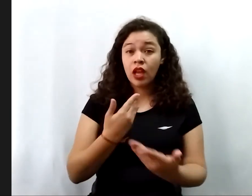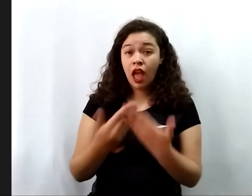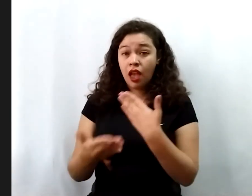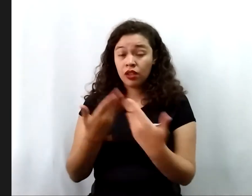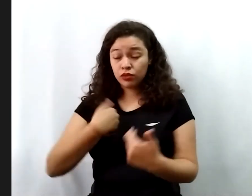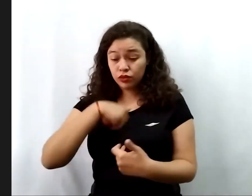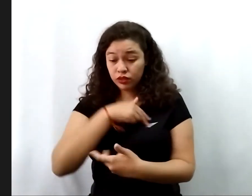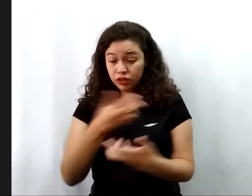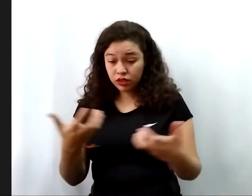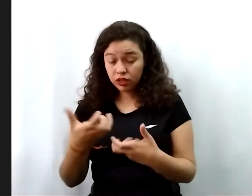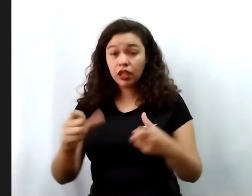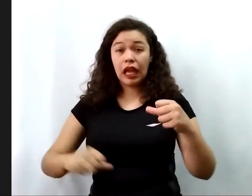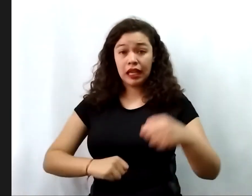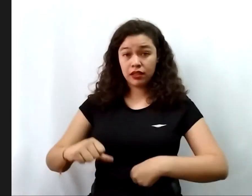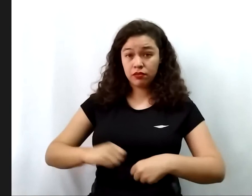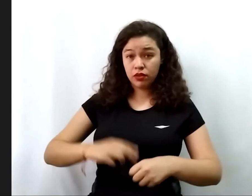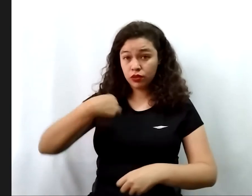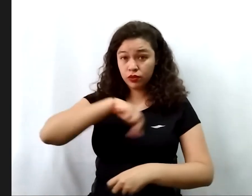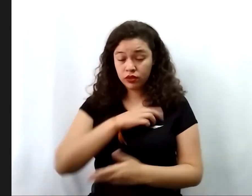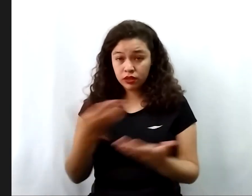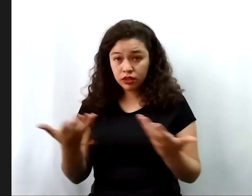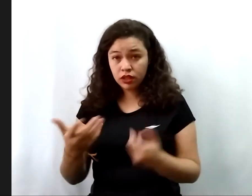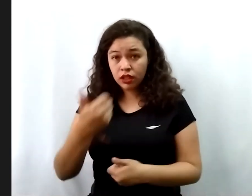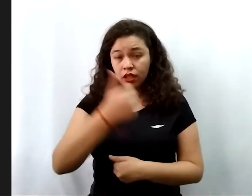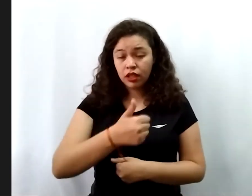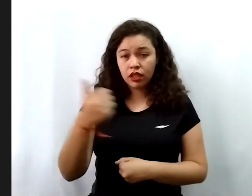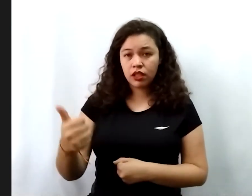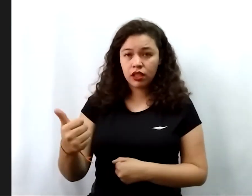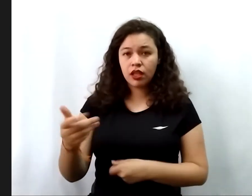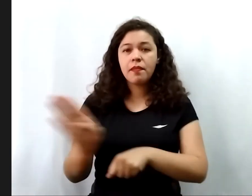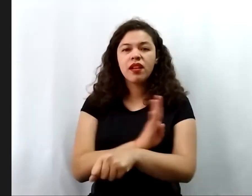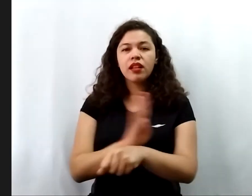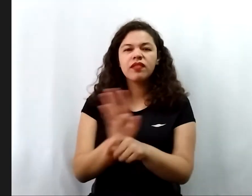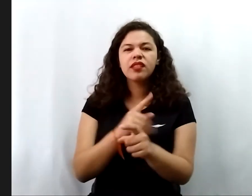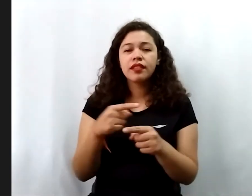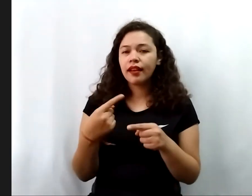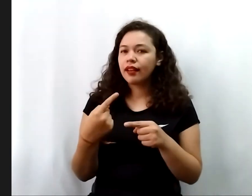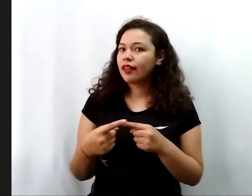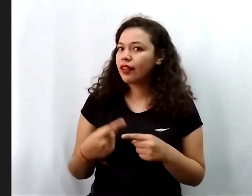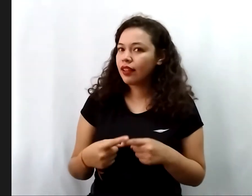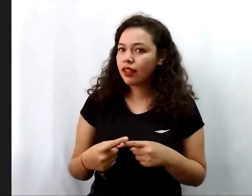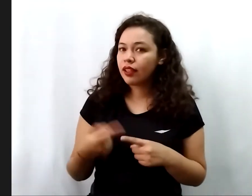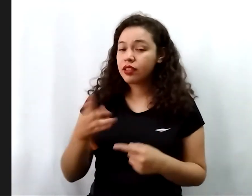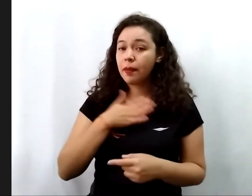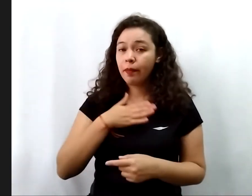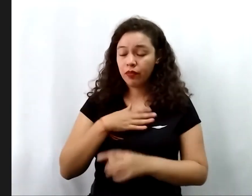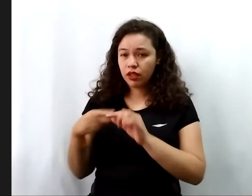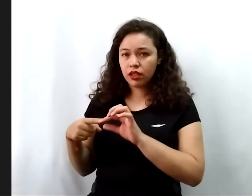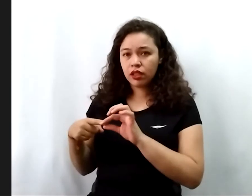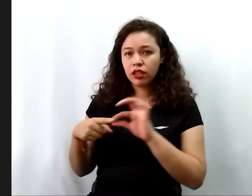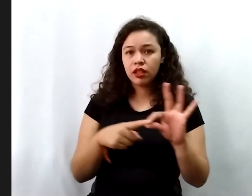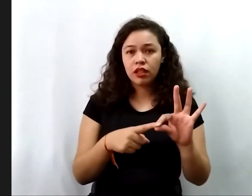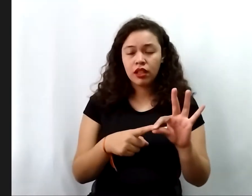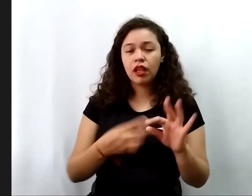cada actividad que hacemos va a beneficiar a quién. Entonces, ese es el faro. Y cuando tenemos muy